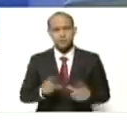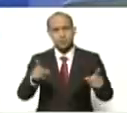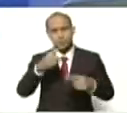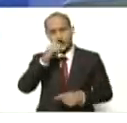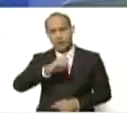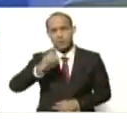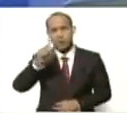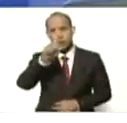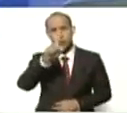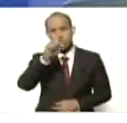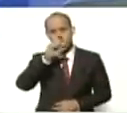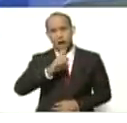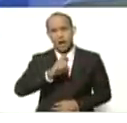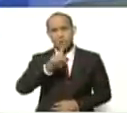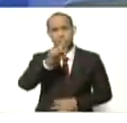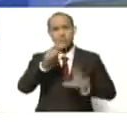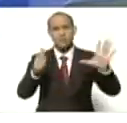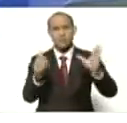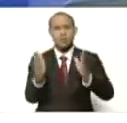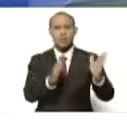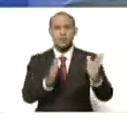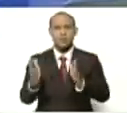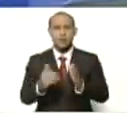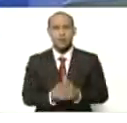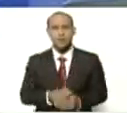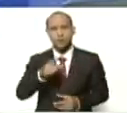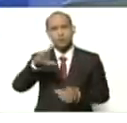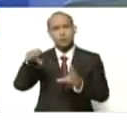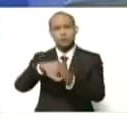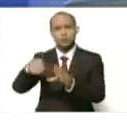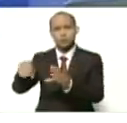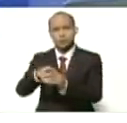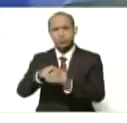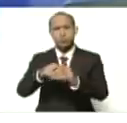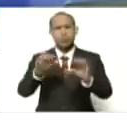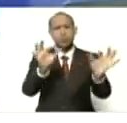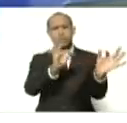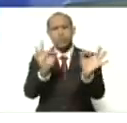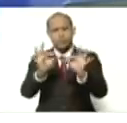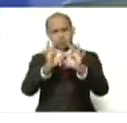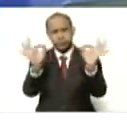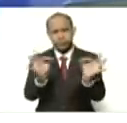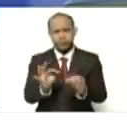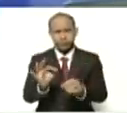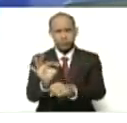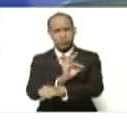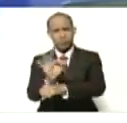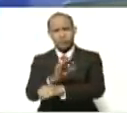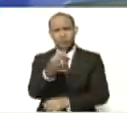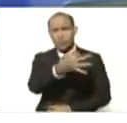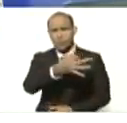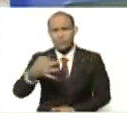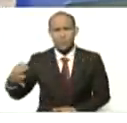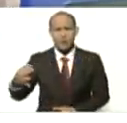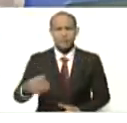16 de marzo y esa cuarentena funcionó muy pero muy bien